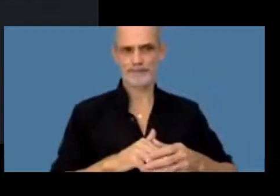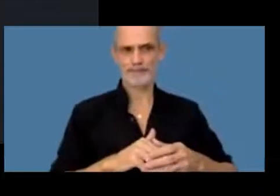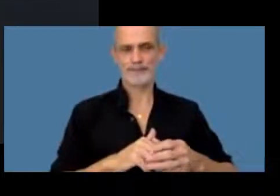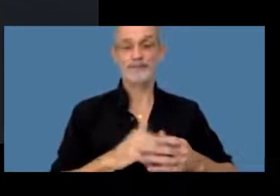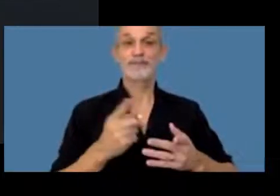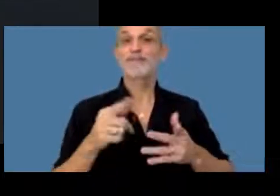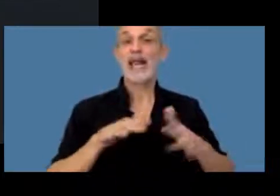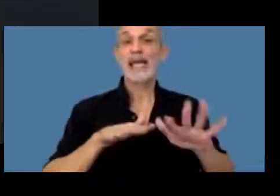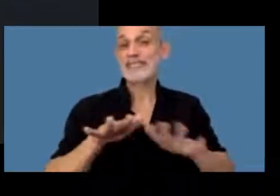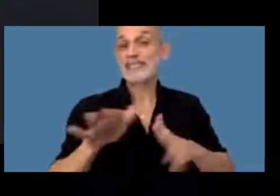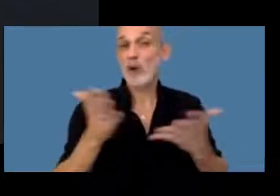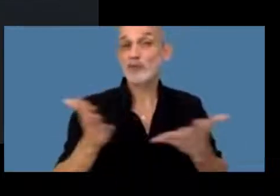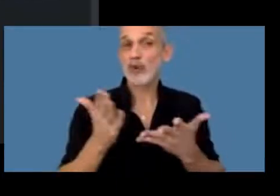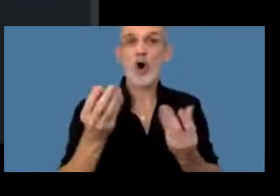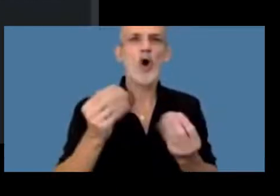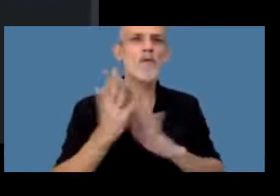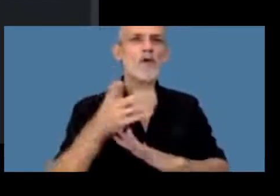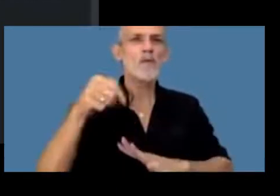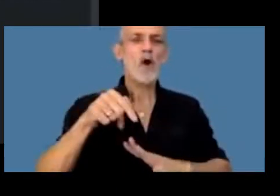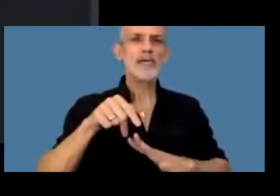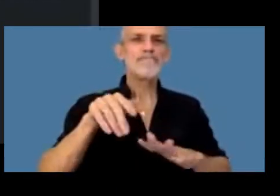situación en cómo estamos hoy en la coyuntura.